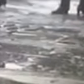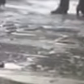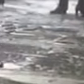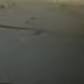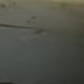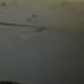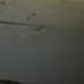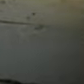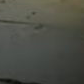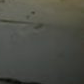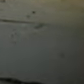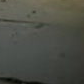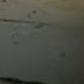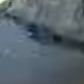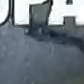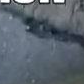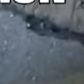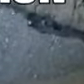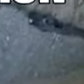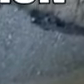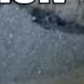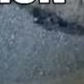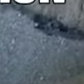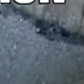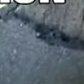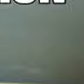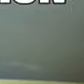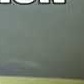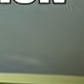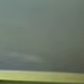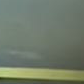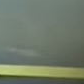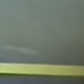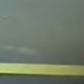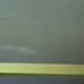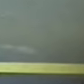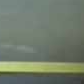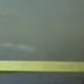Bendición, pero también es motivo de preocupación.